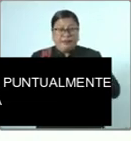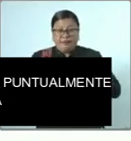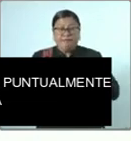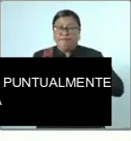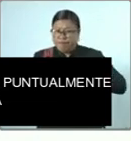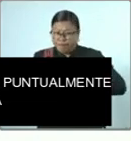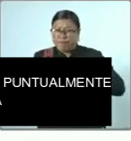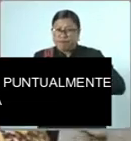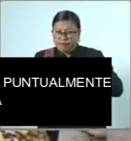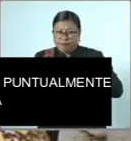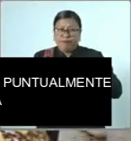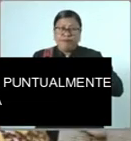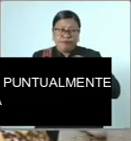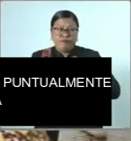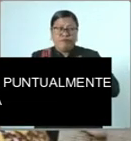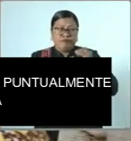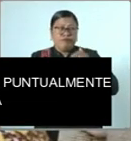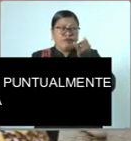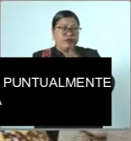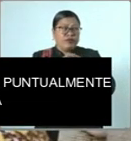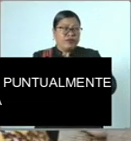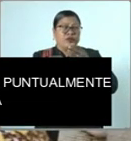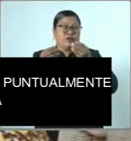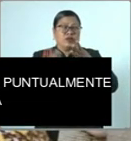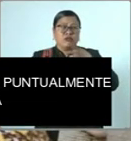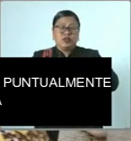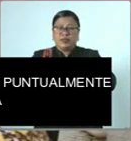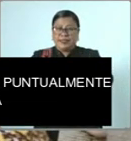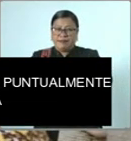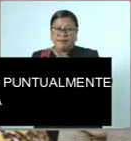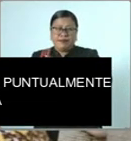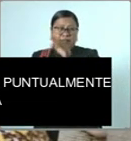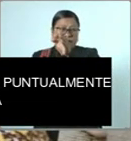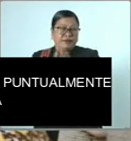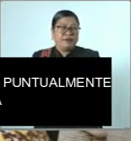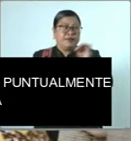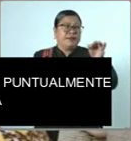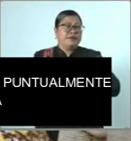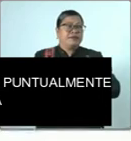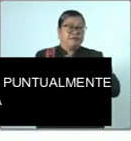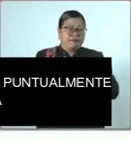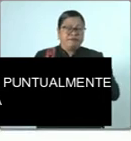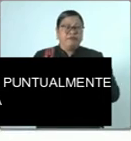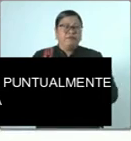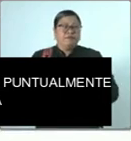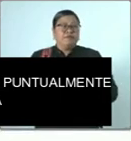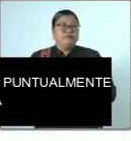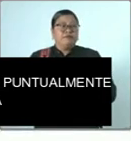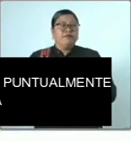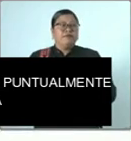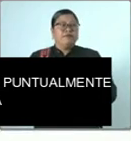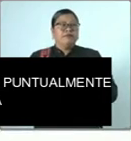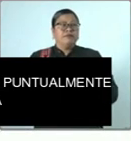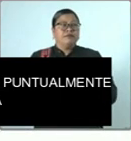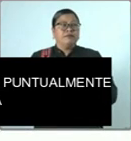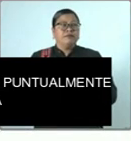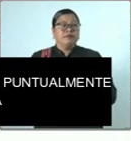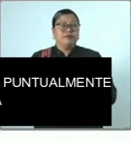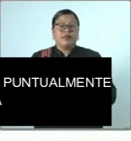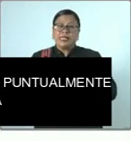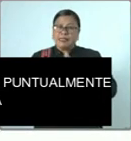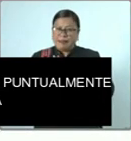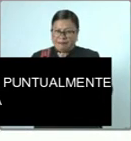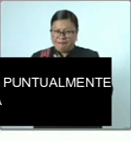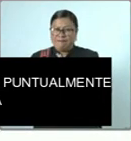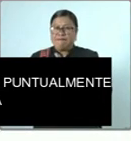seguido recibiendo informes de daños en algunos municipios más. La que sigue, por favor. Hay en esta zona